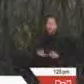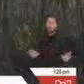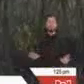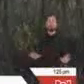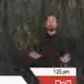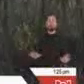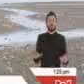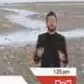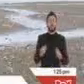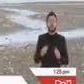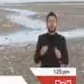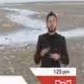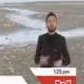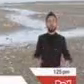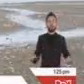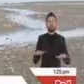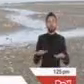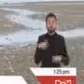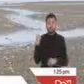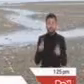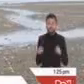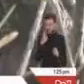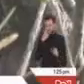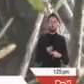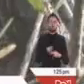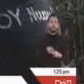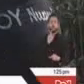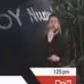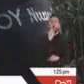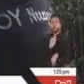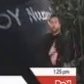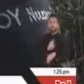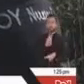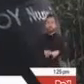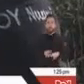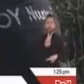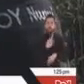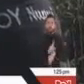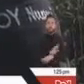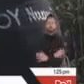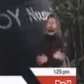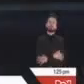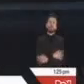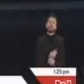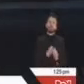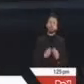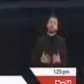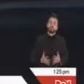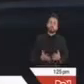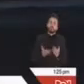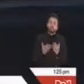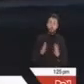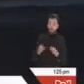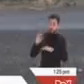Algo que para muchos es insignificante, pues aquí es alimentar el alma. Atardeció en Nuquí, nos